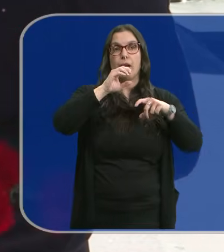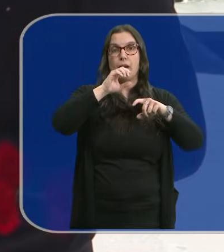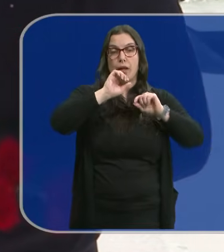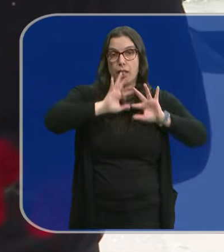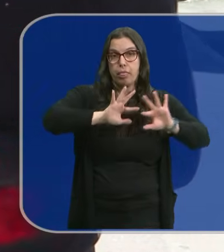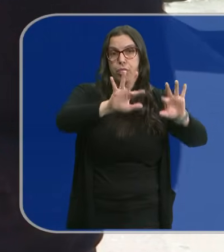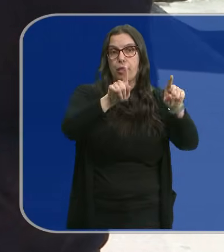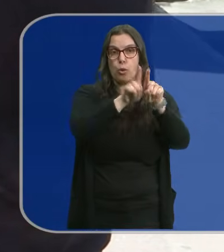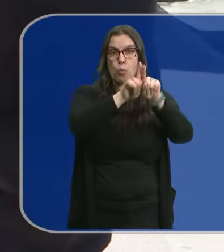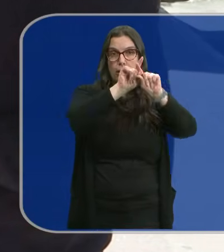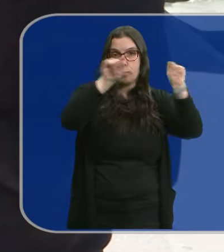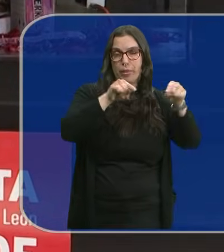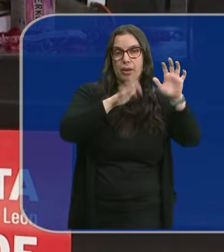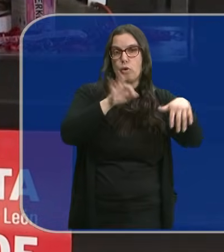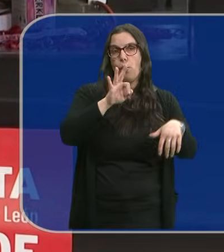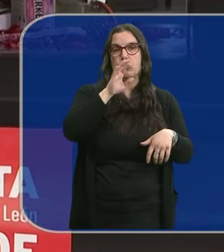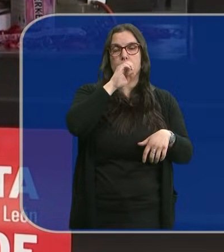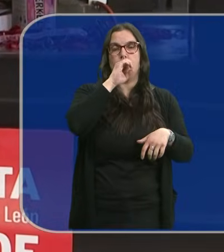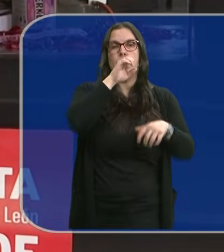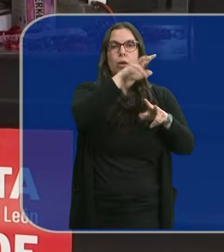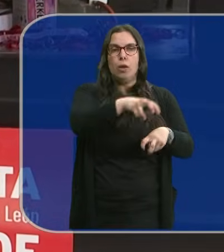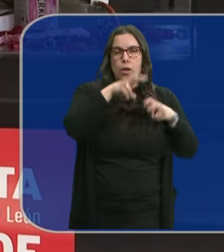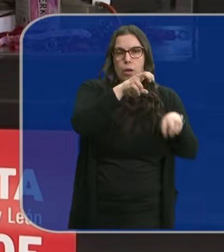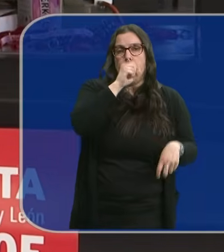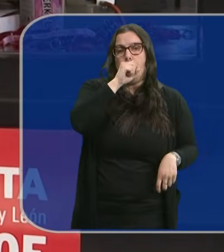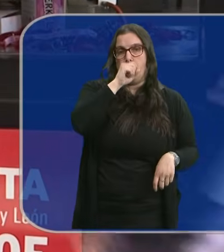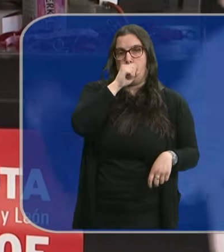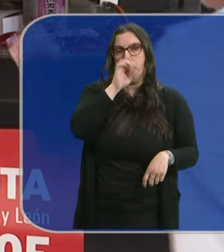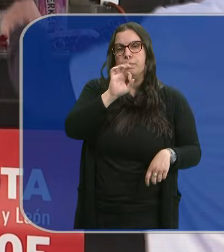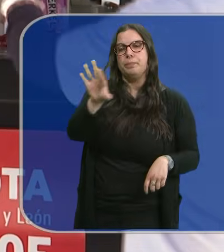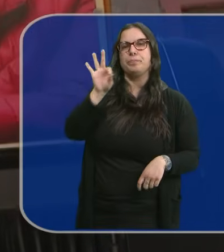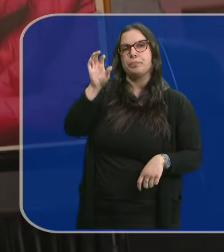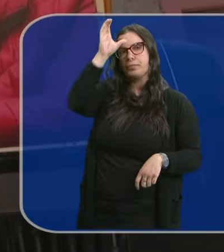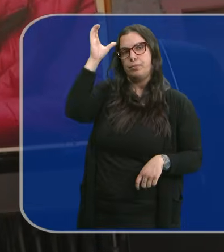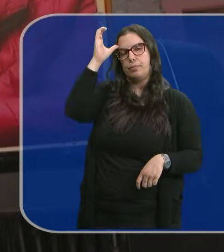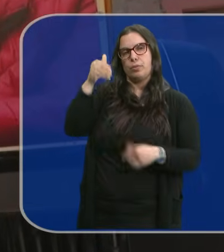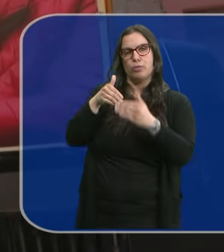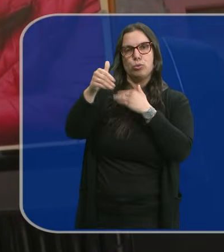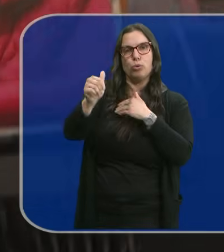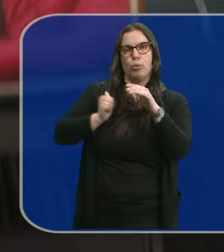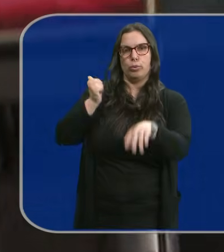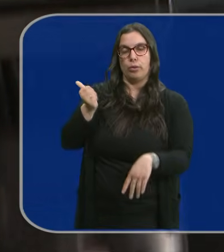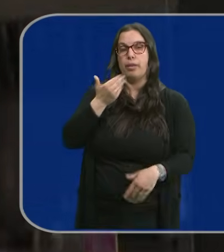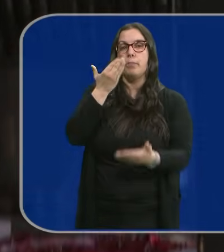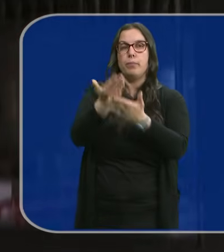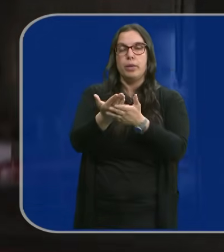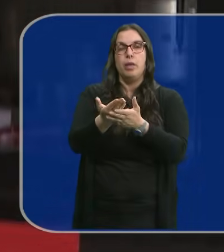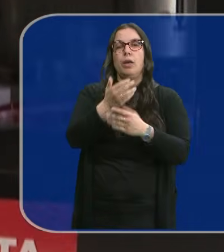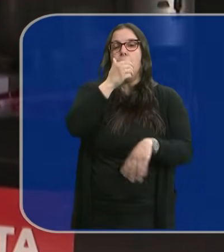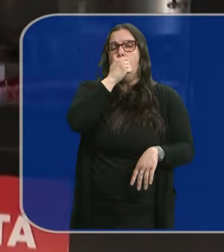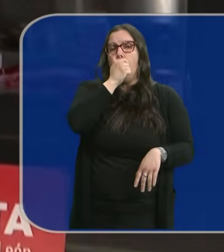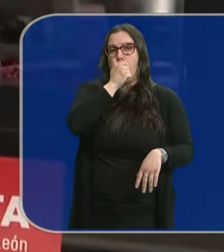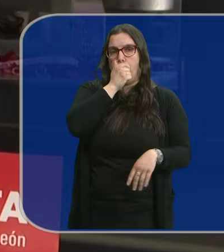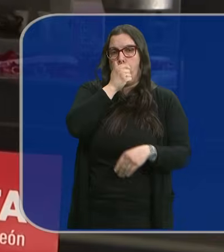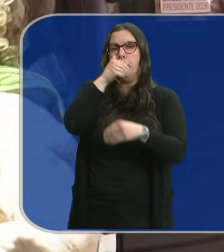como León y sus cuencas mineras, o el futuro, el progreso y las oportunidades con Carlos Martínez. Llama al voto para frenar a los políticos que quieren